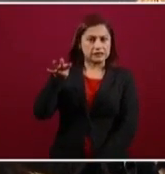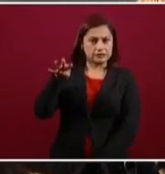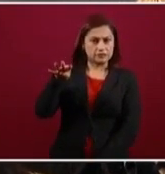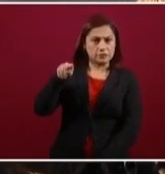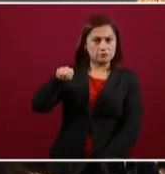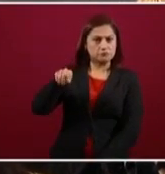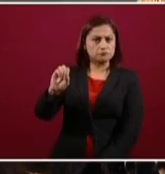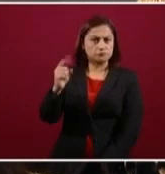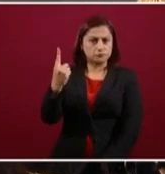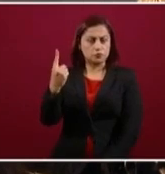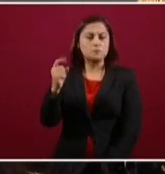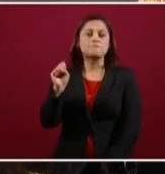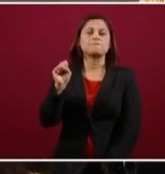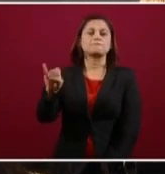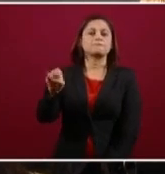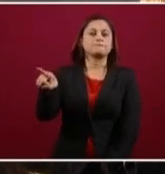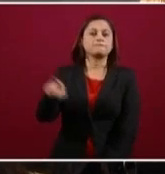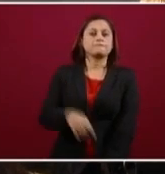19.01, sí.